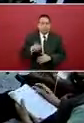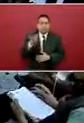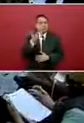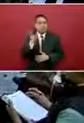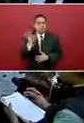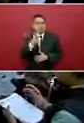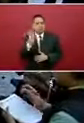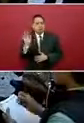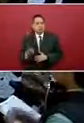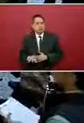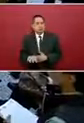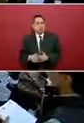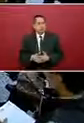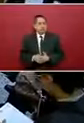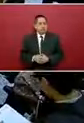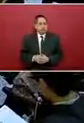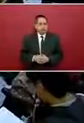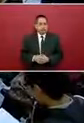10%.